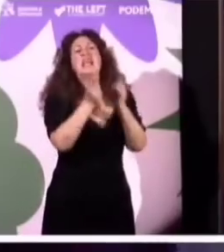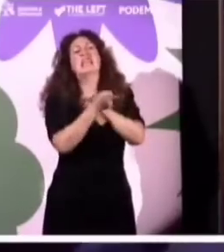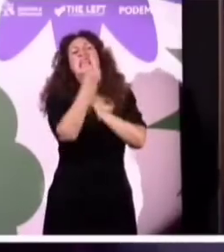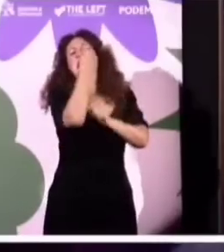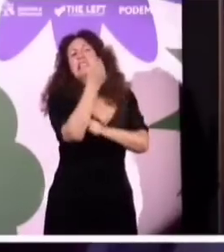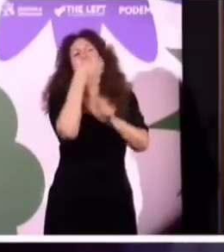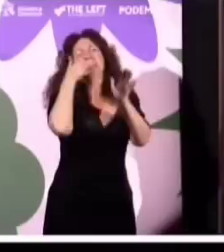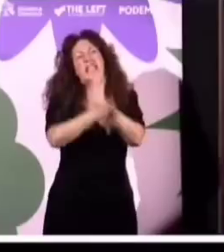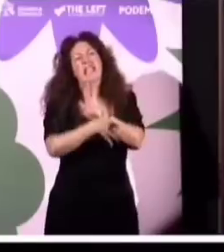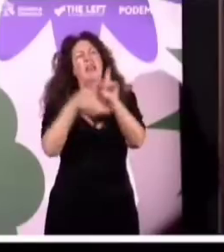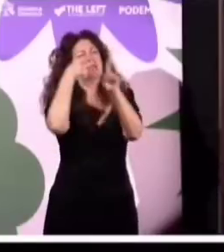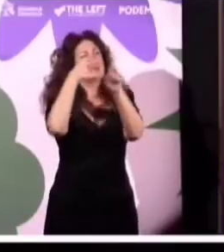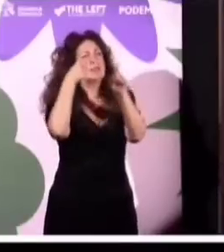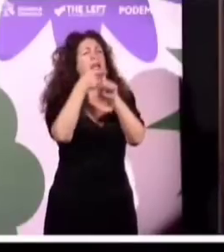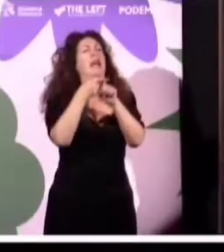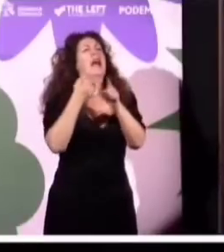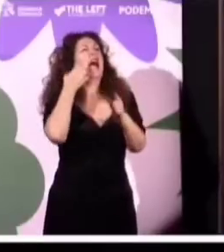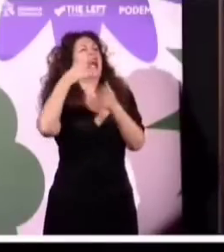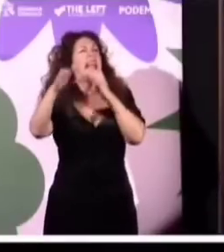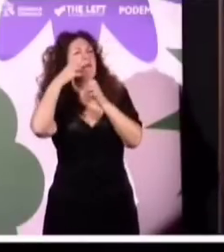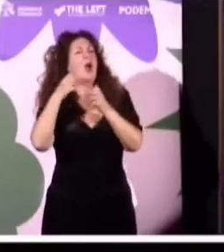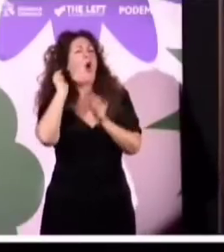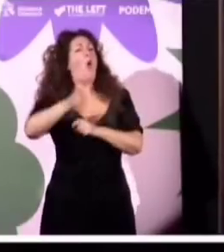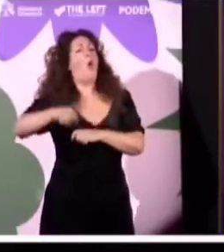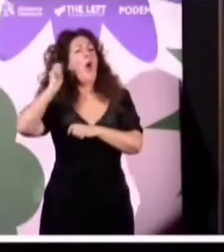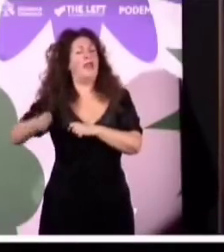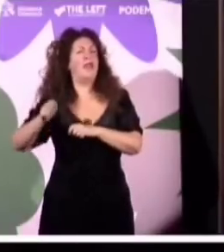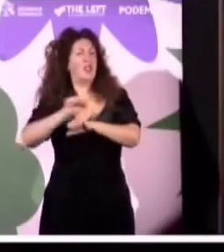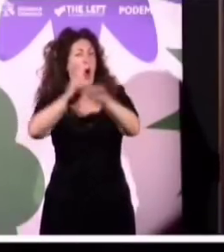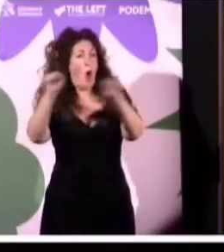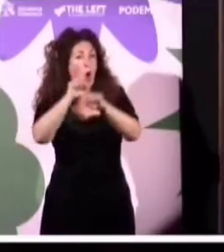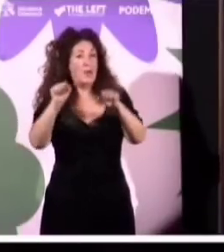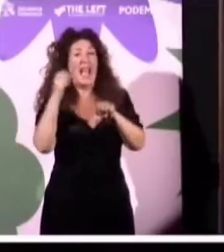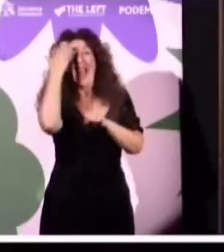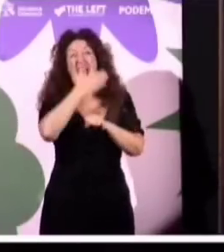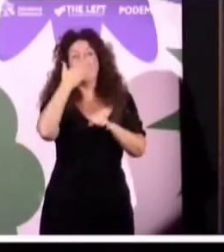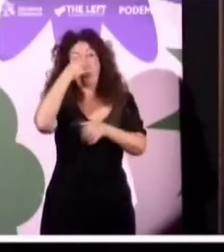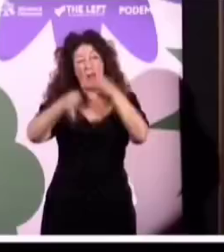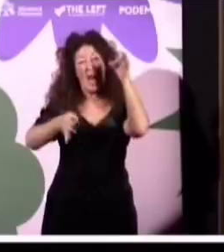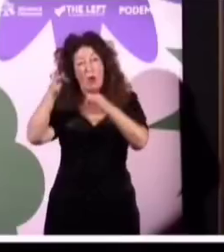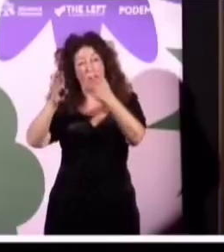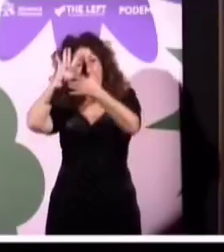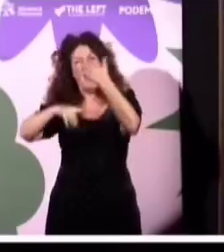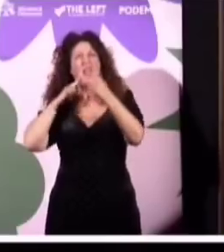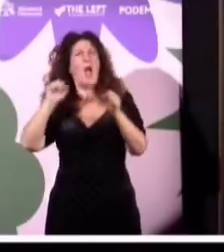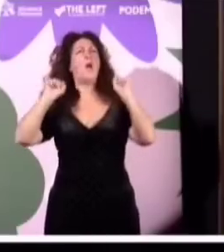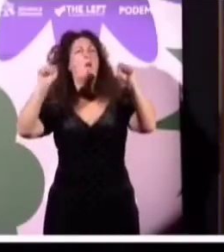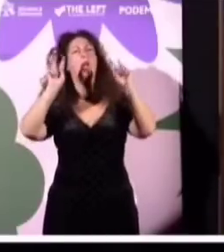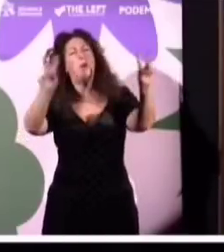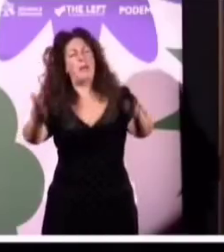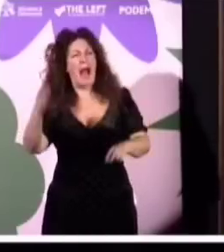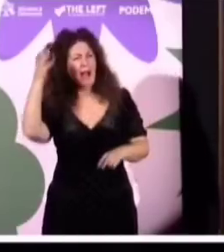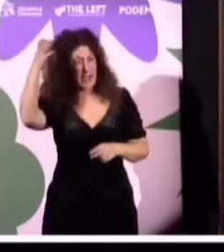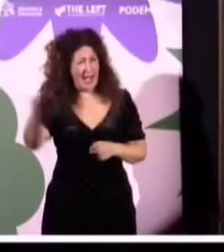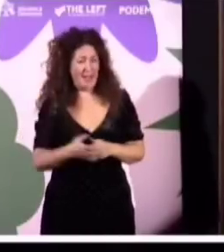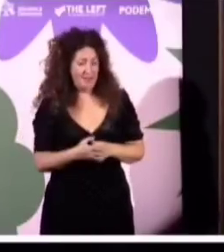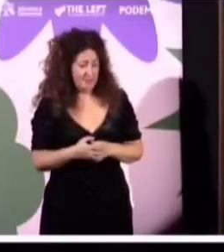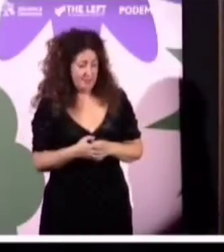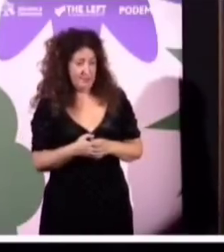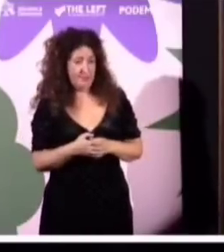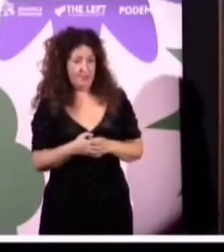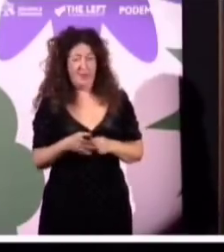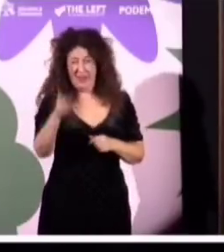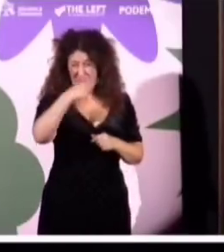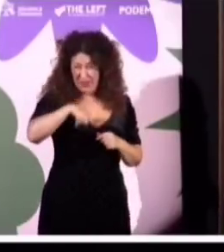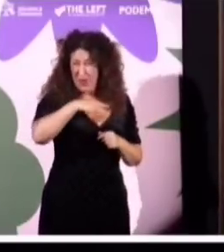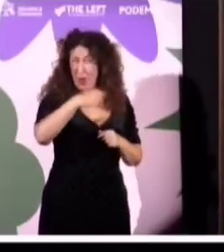significante que reivindican los jueces golpistas que en la escuela judicial en Barcelona decían ¡viva el rey! ¿Cómo que no toca hablar de la